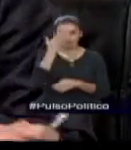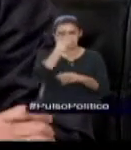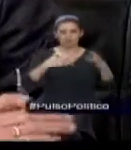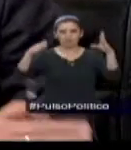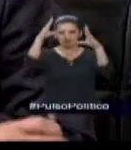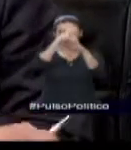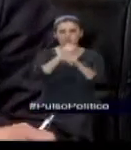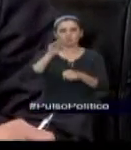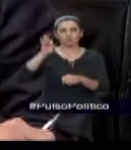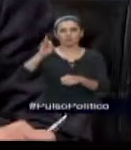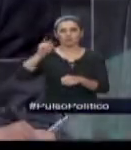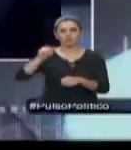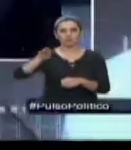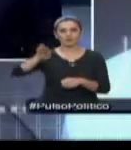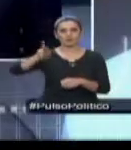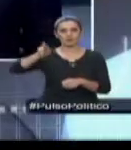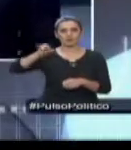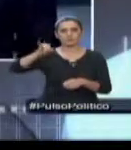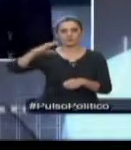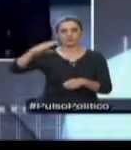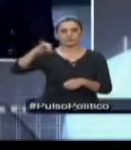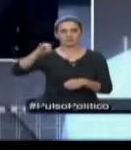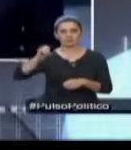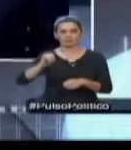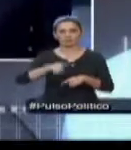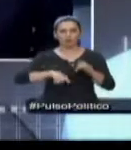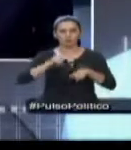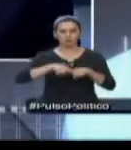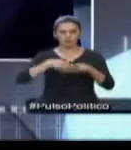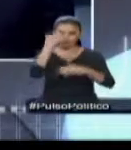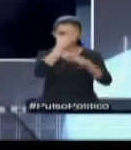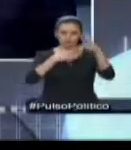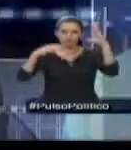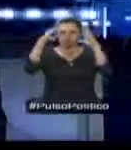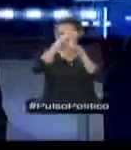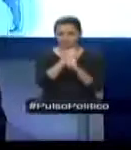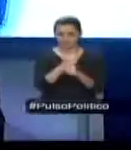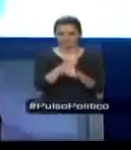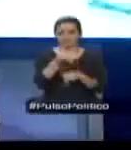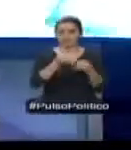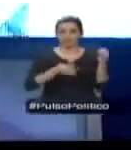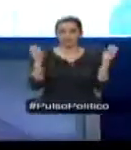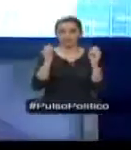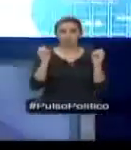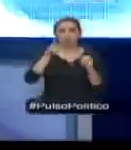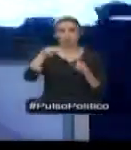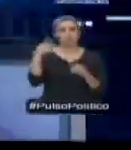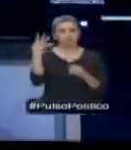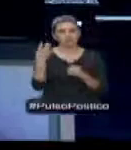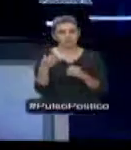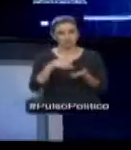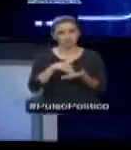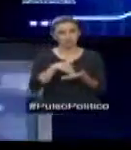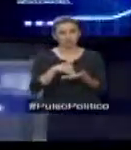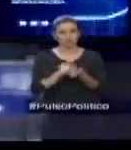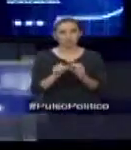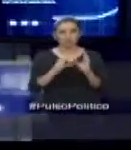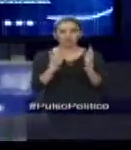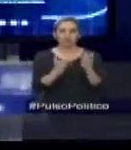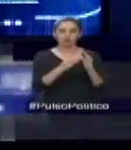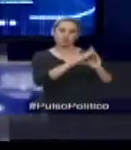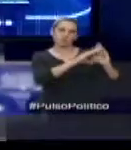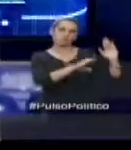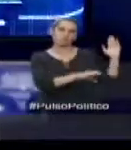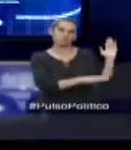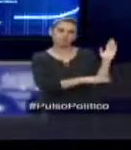noches bienvenido hola carlos amigos televidentes muy buenas noches a fines de octubre de 2014 los integrantes de la corte constitucional